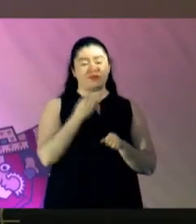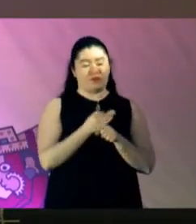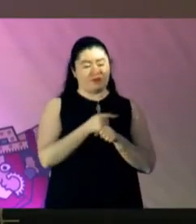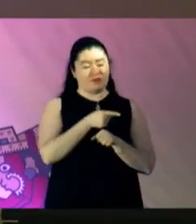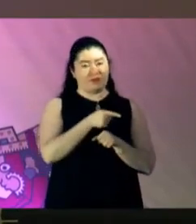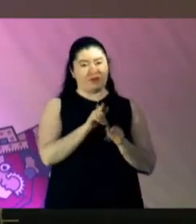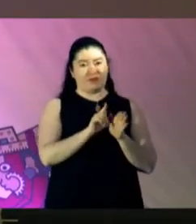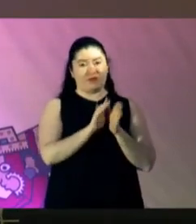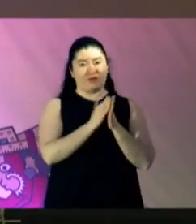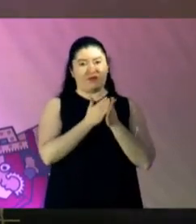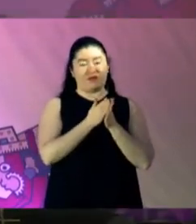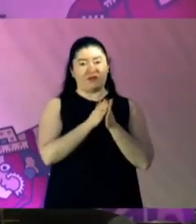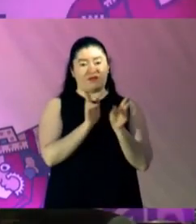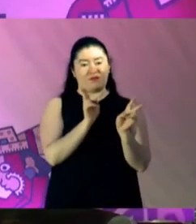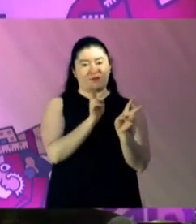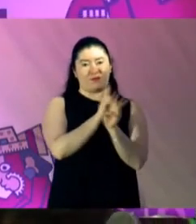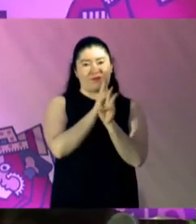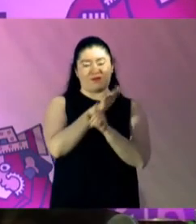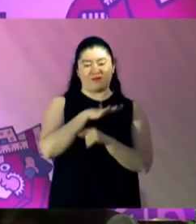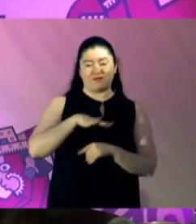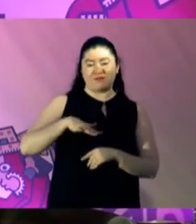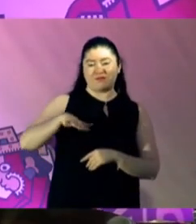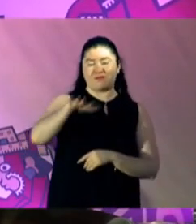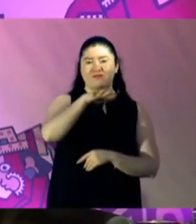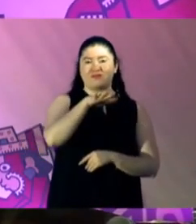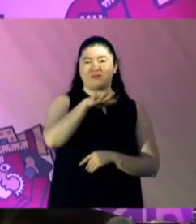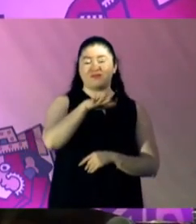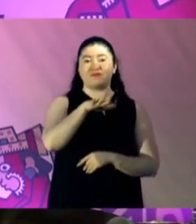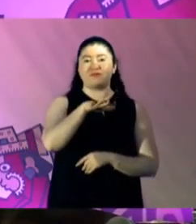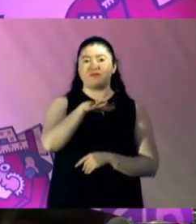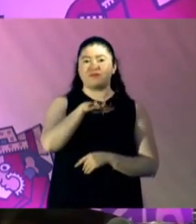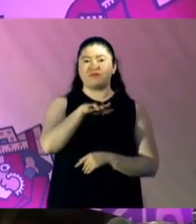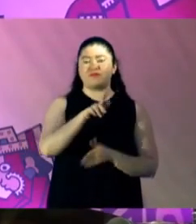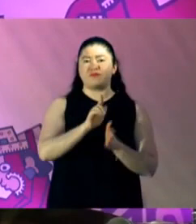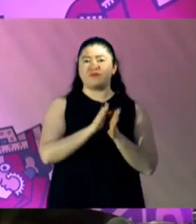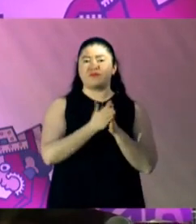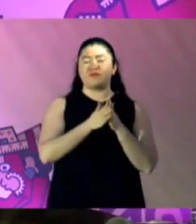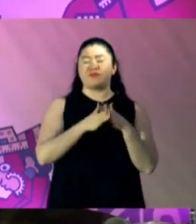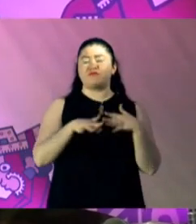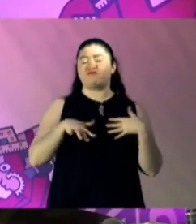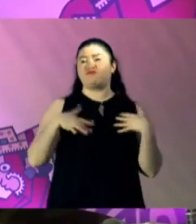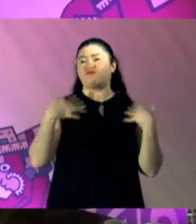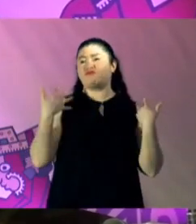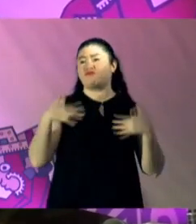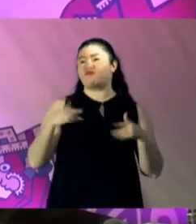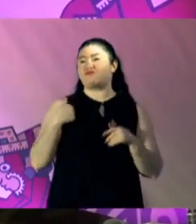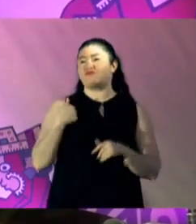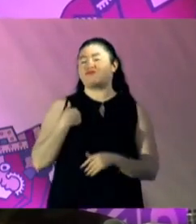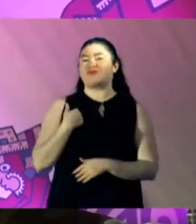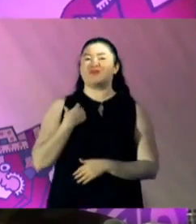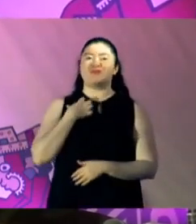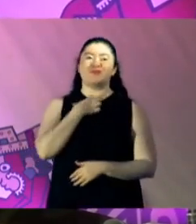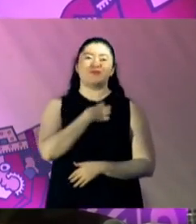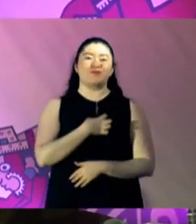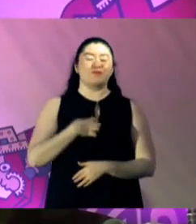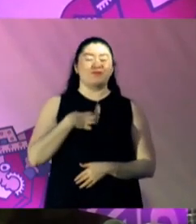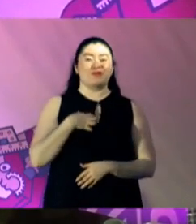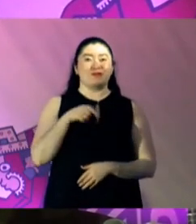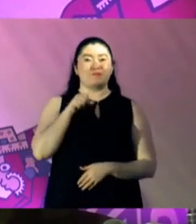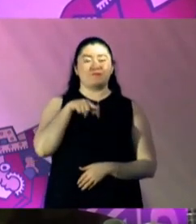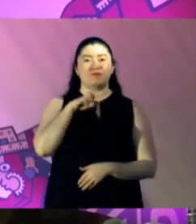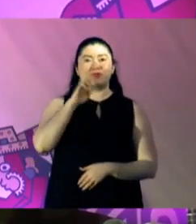del pueblo este libro de vientos del pueblo me llena de mucha alegría y de mucha nostalgia